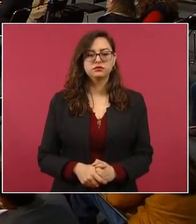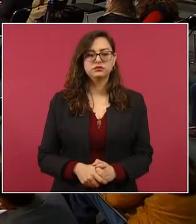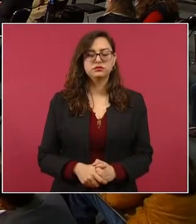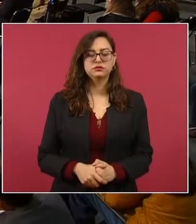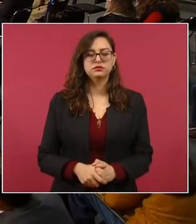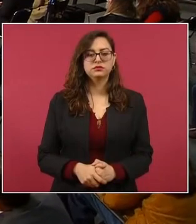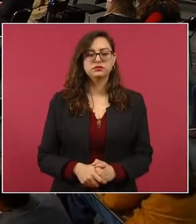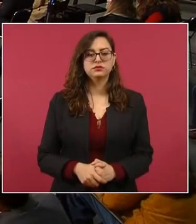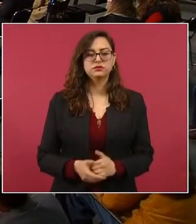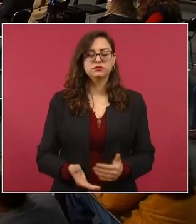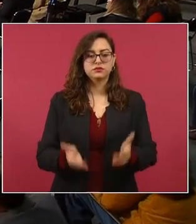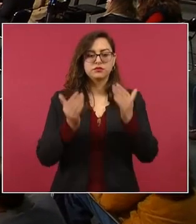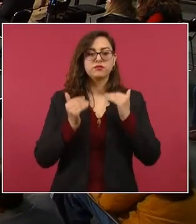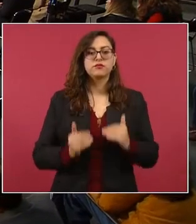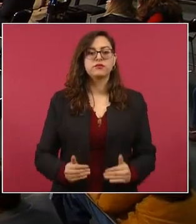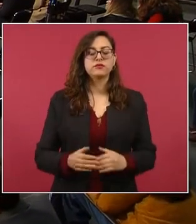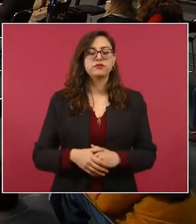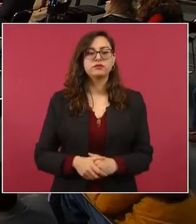Adelante, adelante.